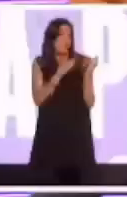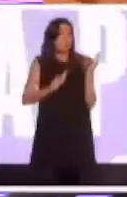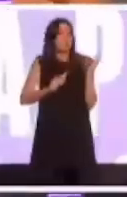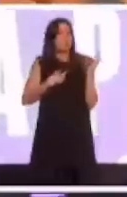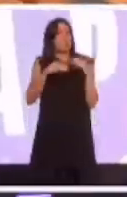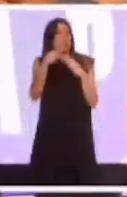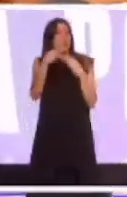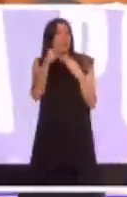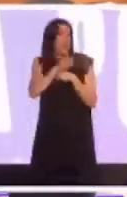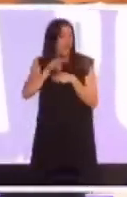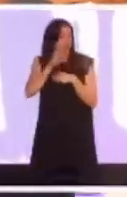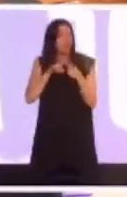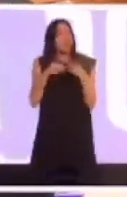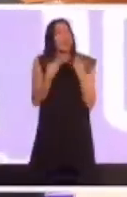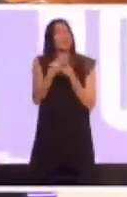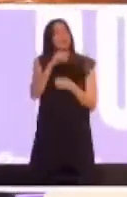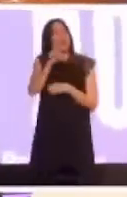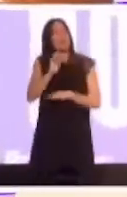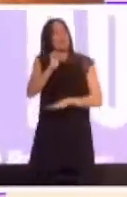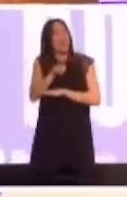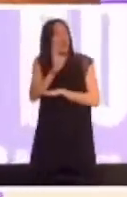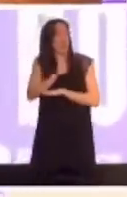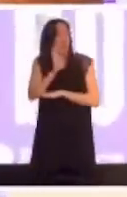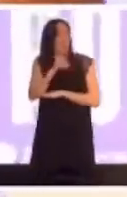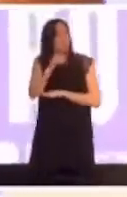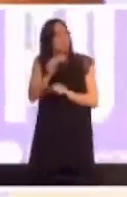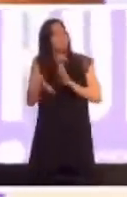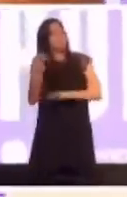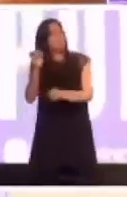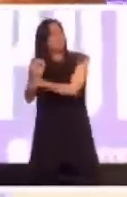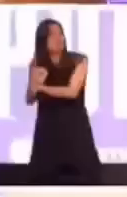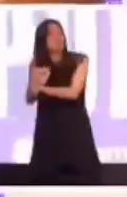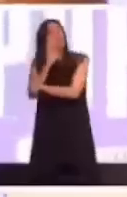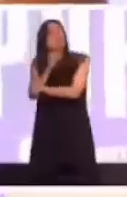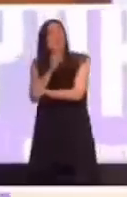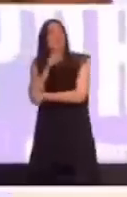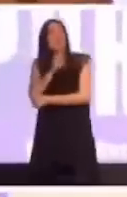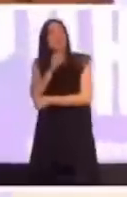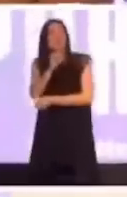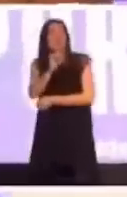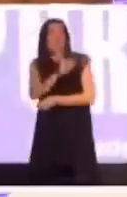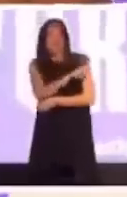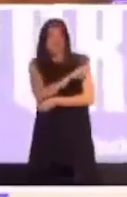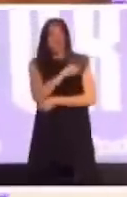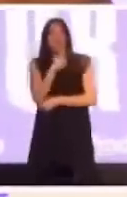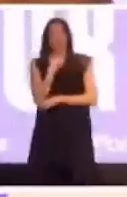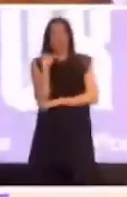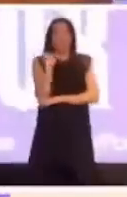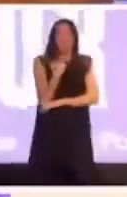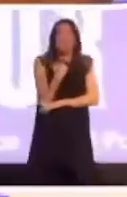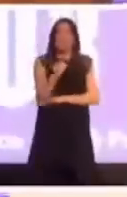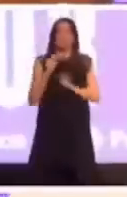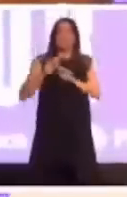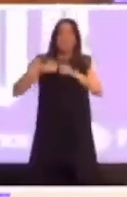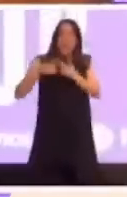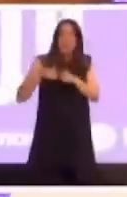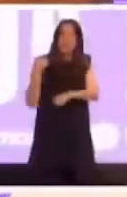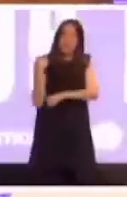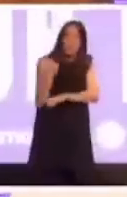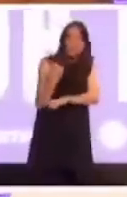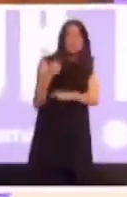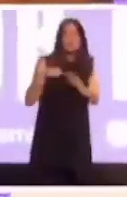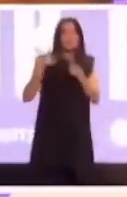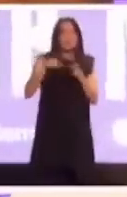a un juez corrupto que está en prisión Gracias a que Vicky tuvo su propio sostén el de su familia y el de